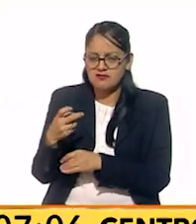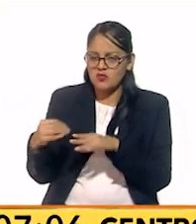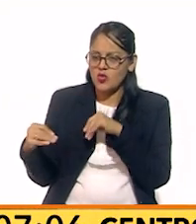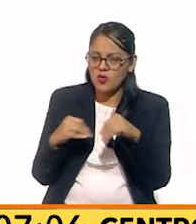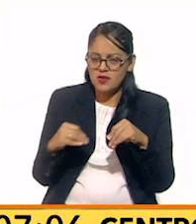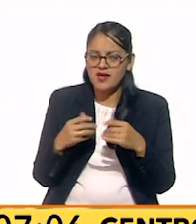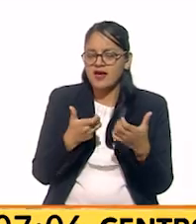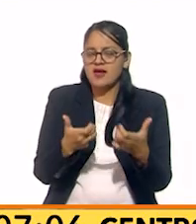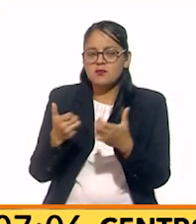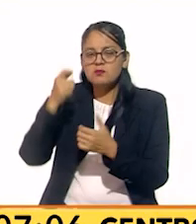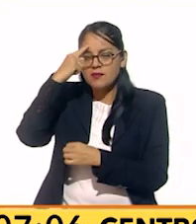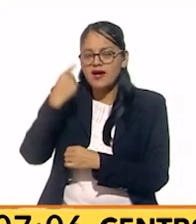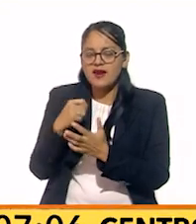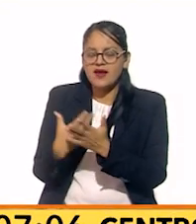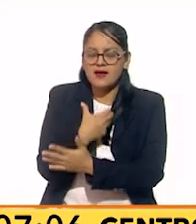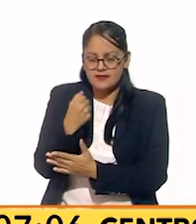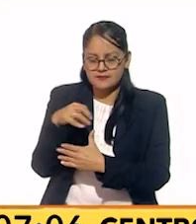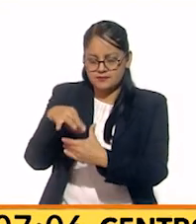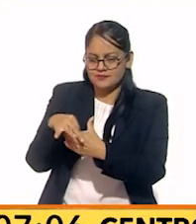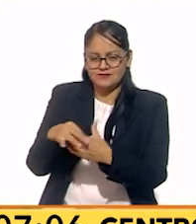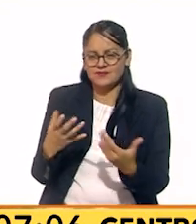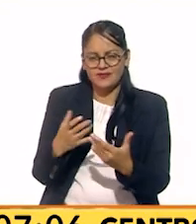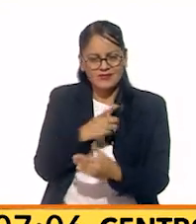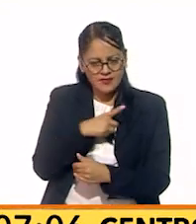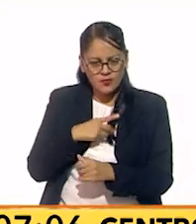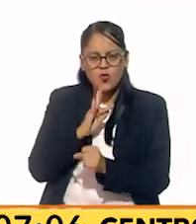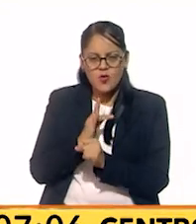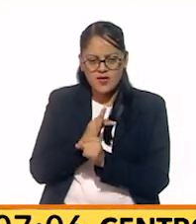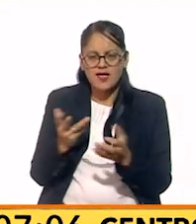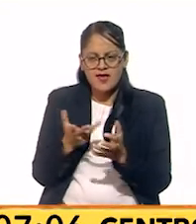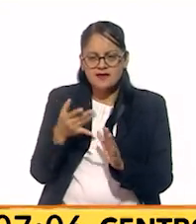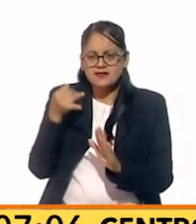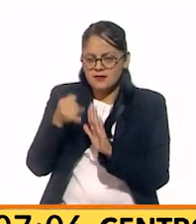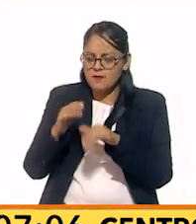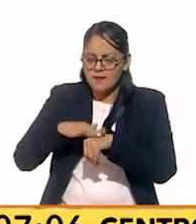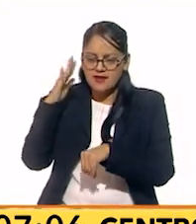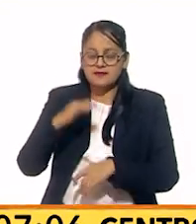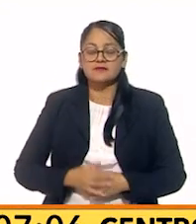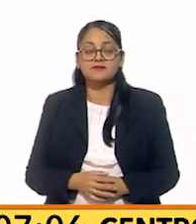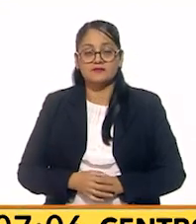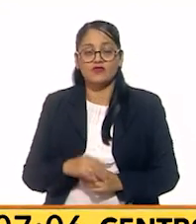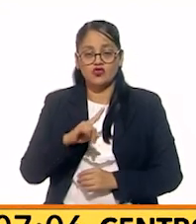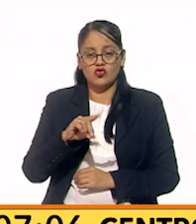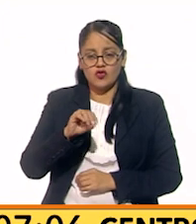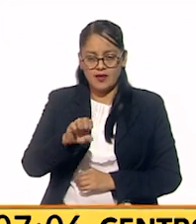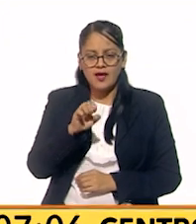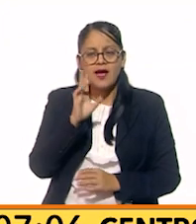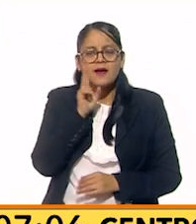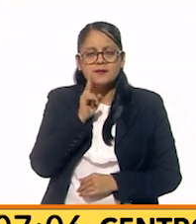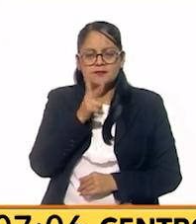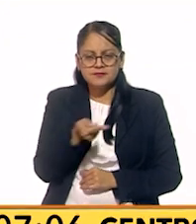movimiento en las calles para ganar unas elecciones. Hay que hacer algo mucho más profundo. Ahora bien, Zoe, ¿qué es lo que se